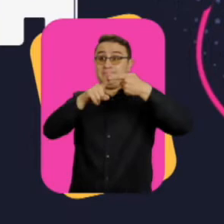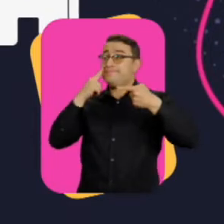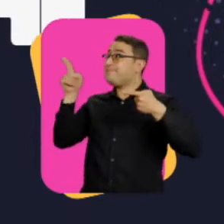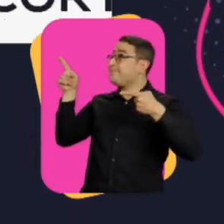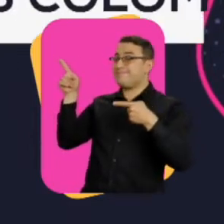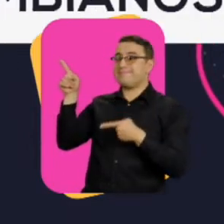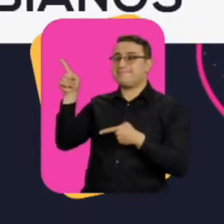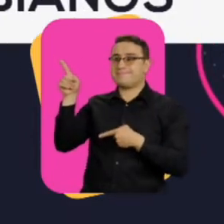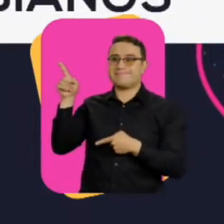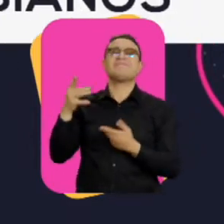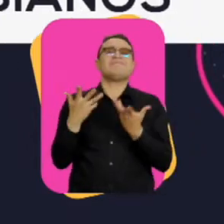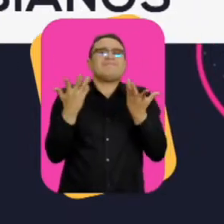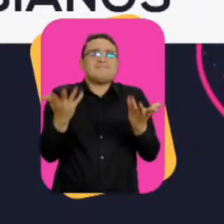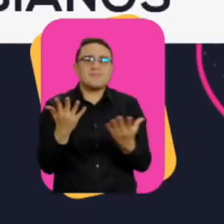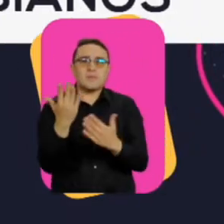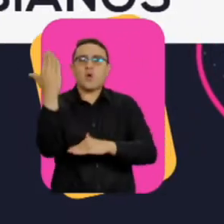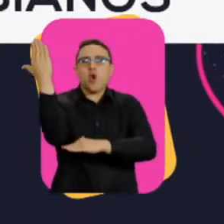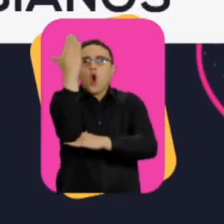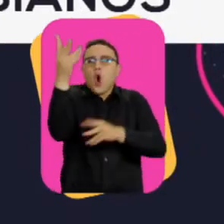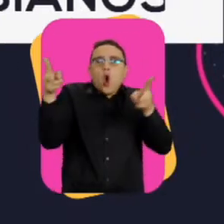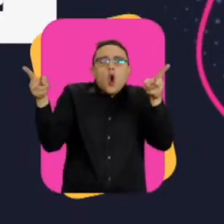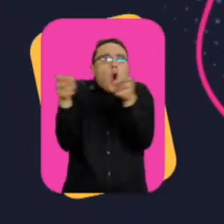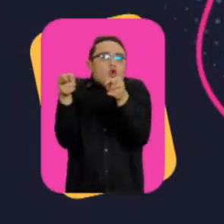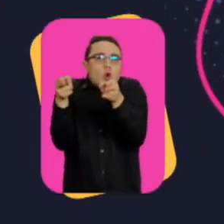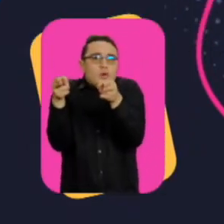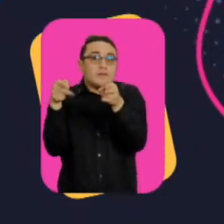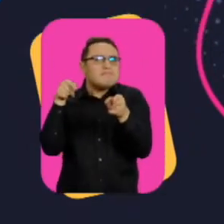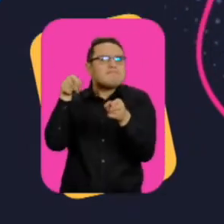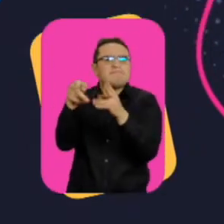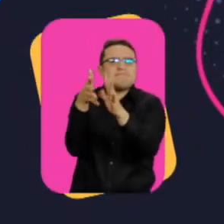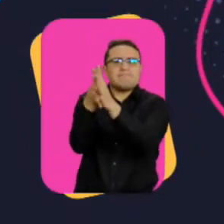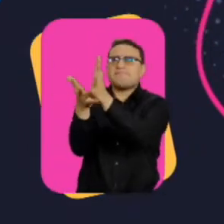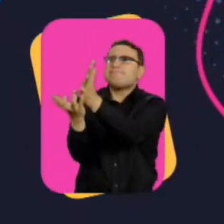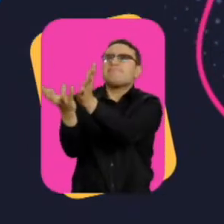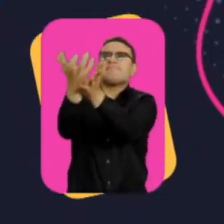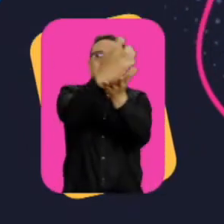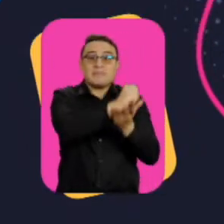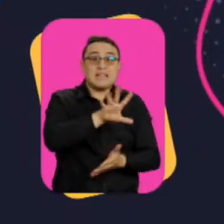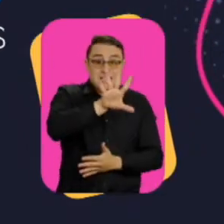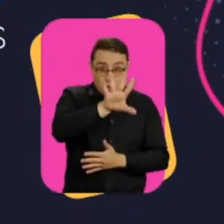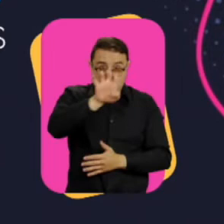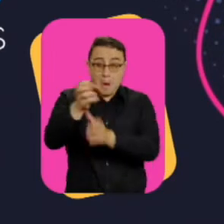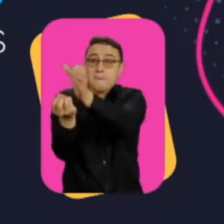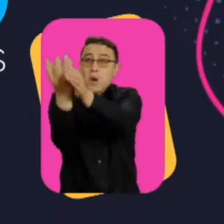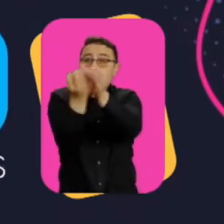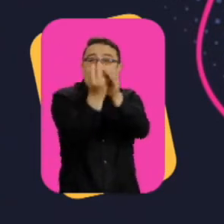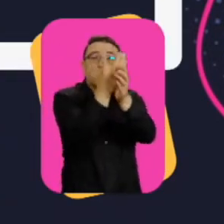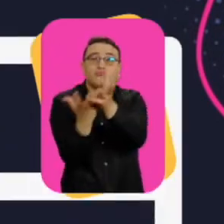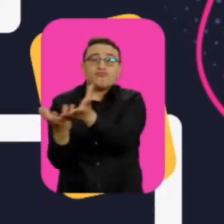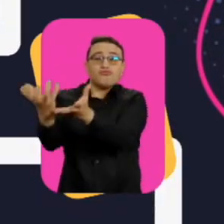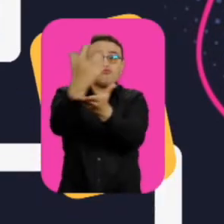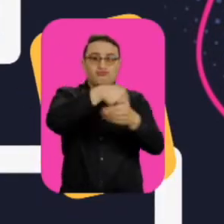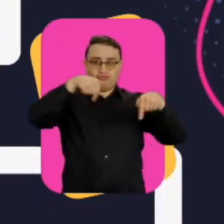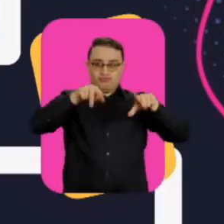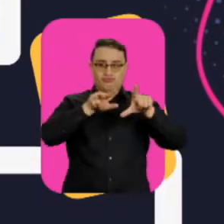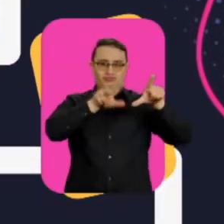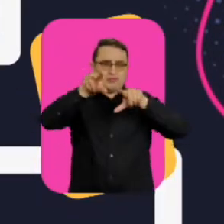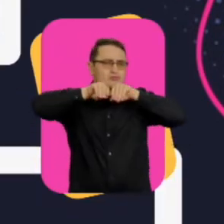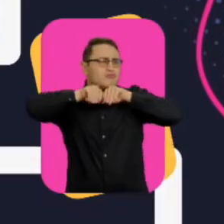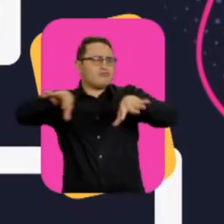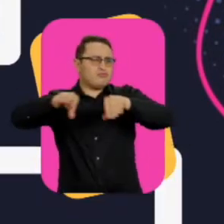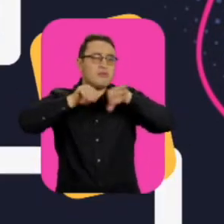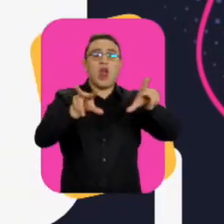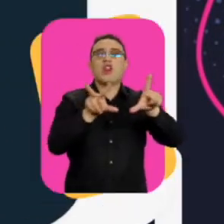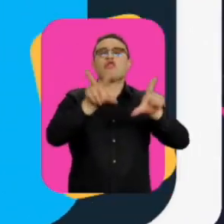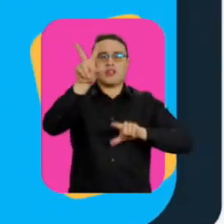Taquilla, la franja de cortometrajes colombianos en la que se recibieron 59 productos que se emitieron en 12